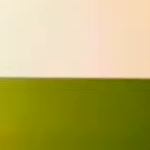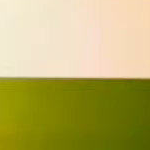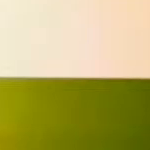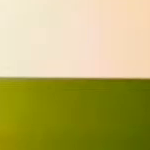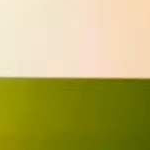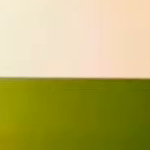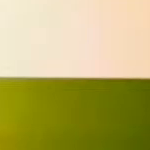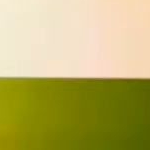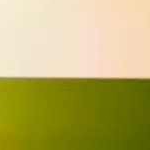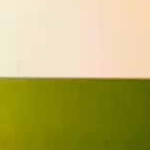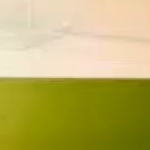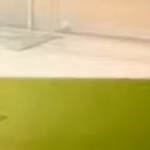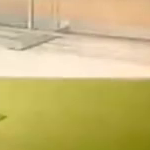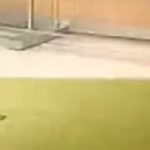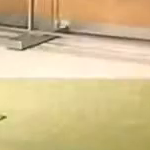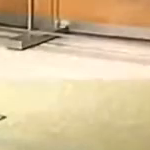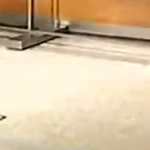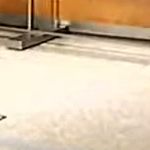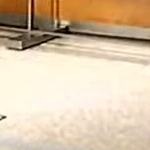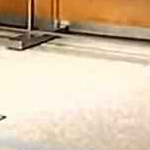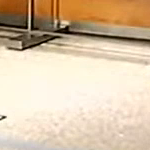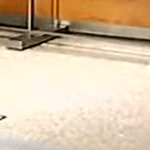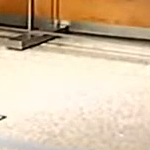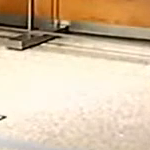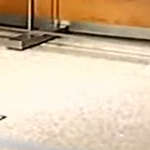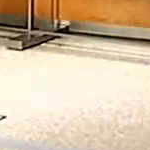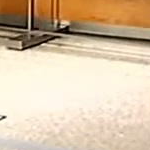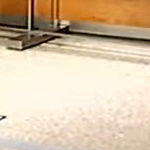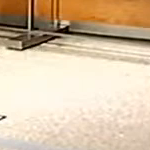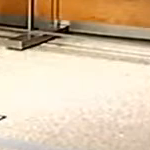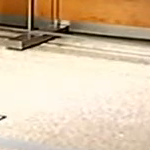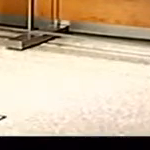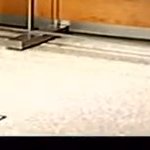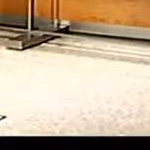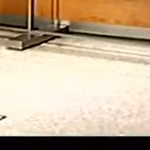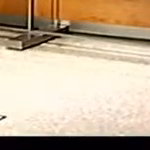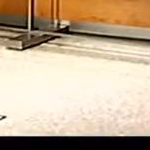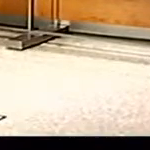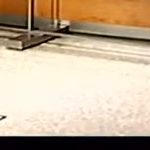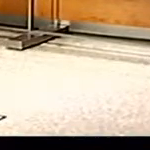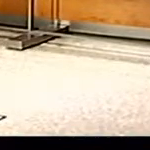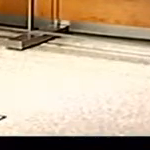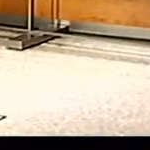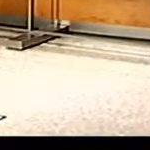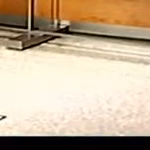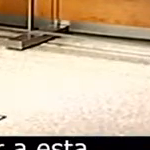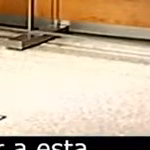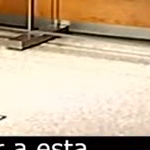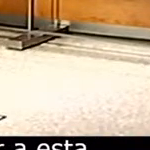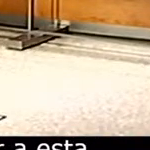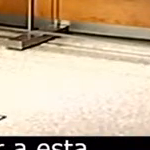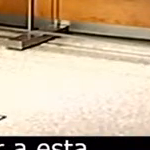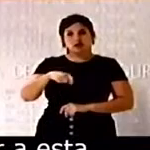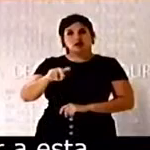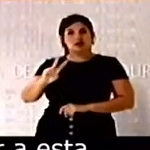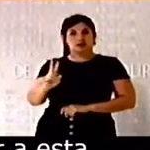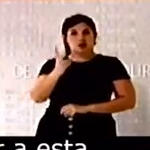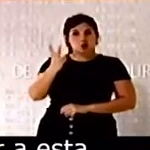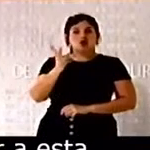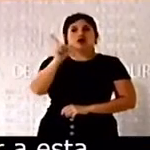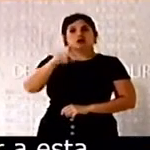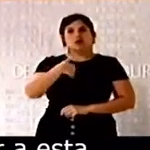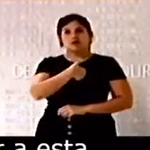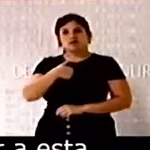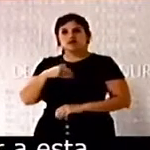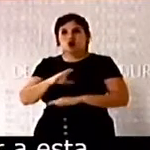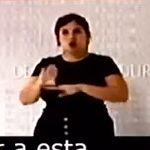Buenas tardes a todas y a todos. Gracias por acudir a esta convocatoria de rueda de prensa de la Vicepresidencia Segunda y Consejería de